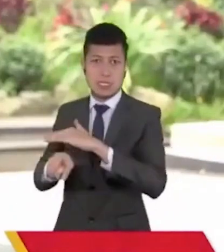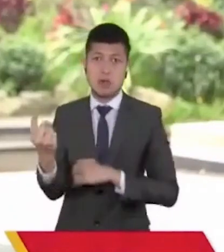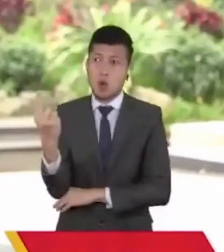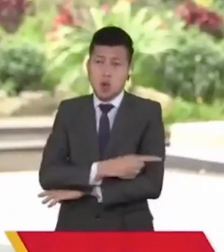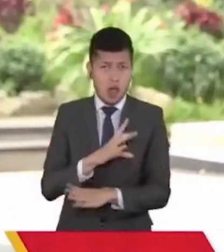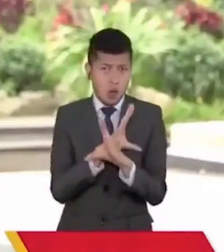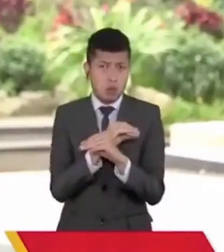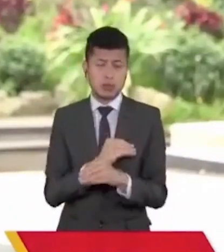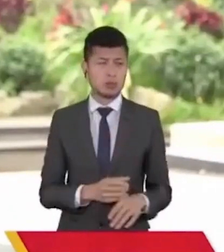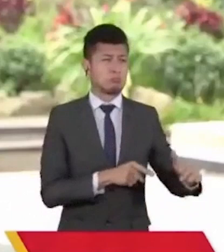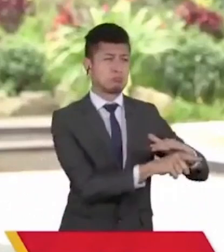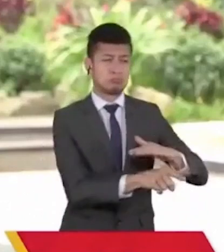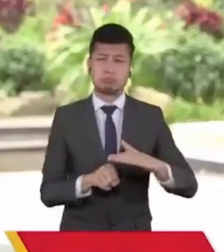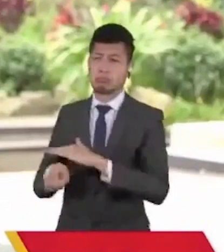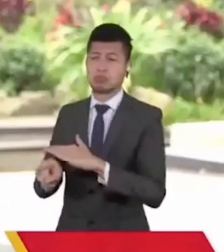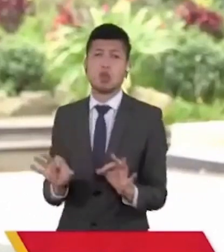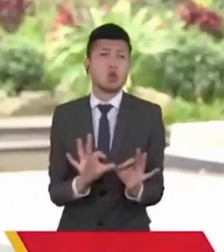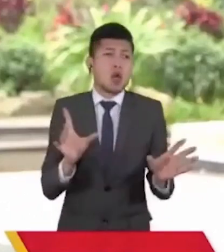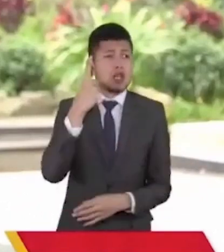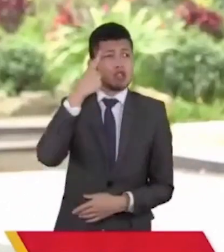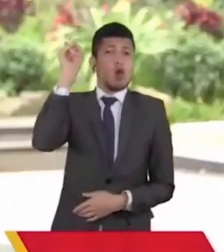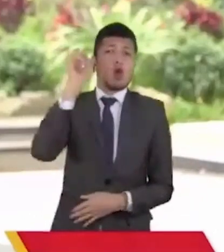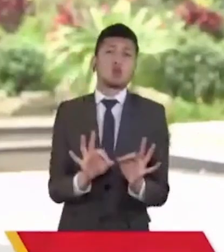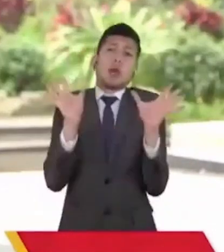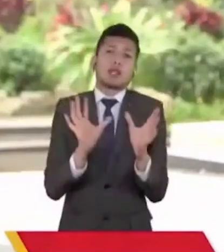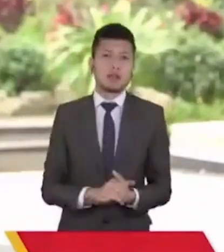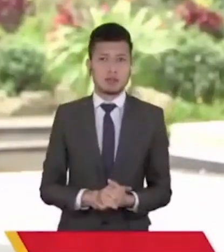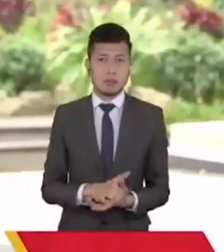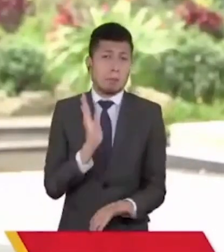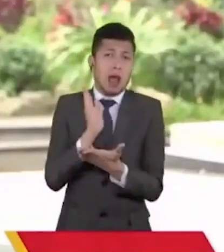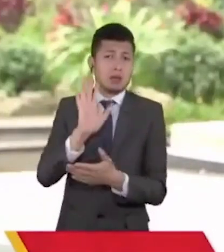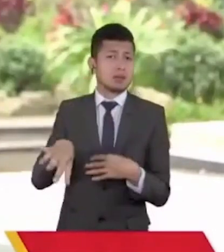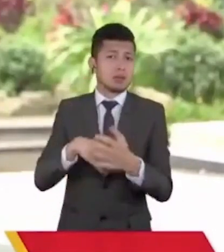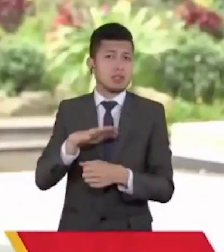noche, por casualidad ni por azar.